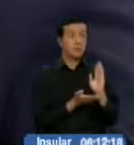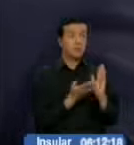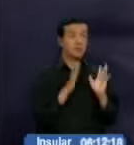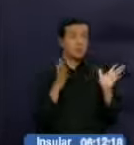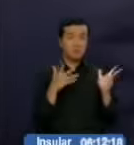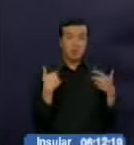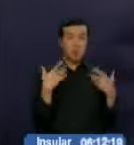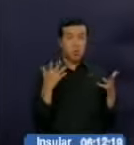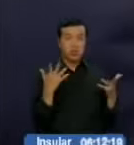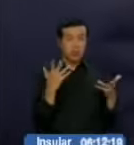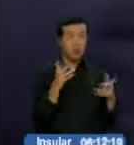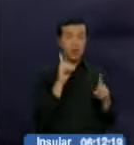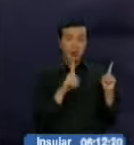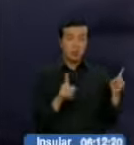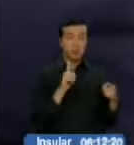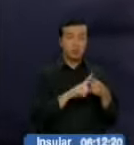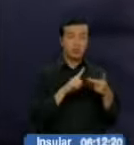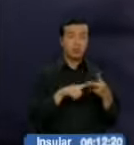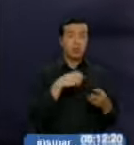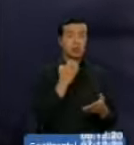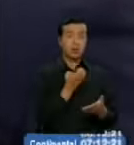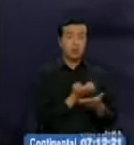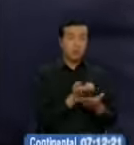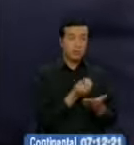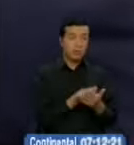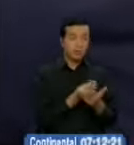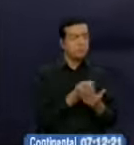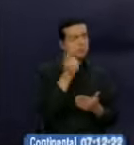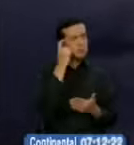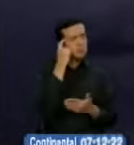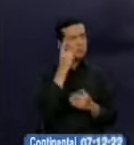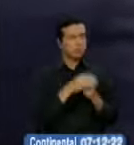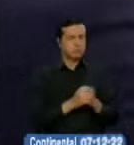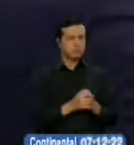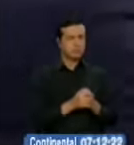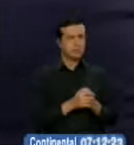redujo el poder adquisitivo de los colombianos, pero daría la impresión que